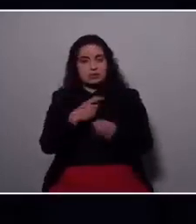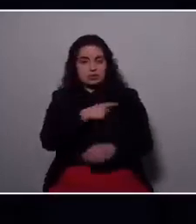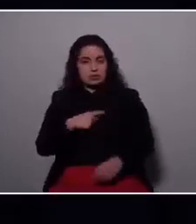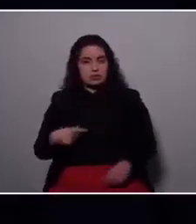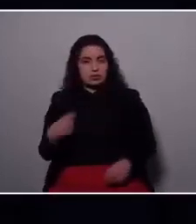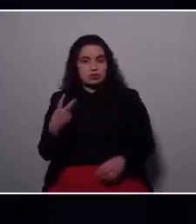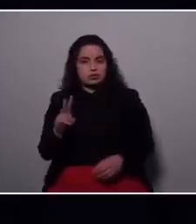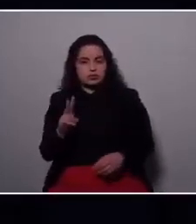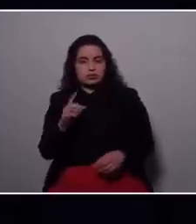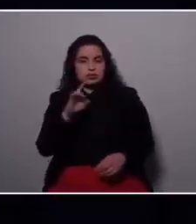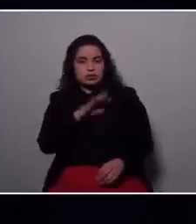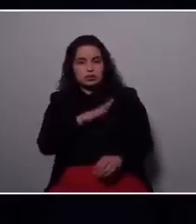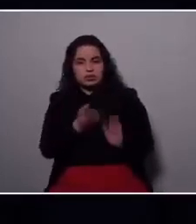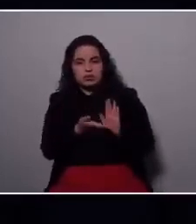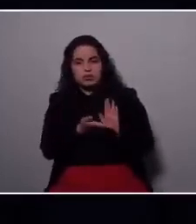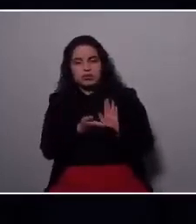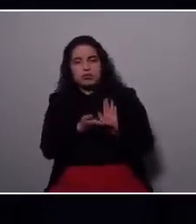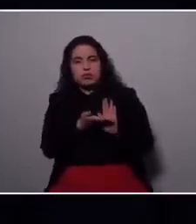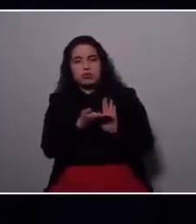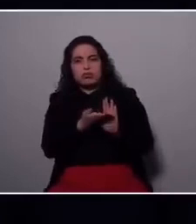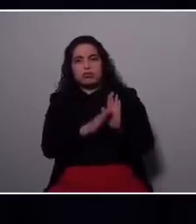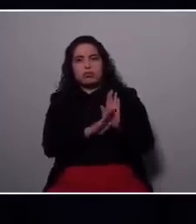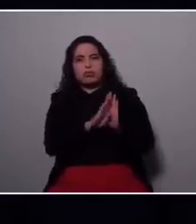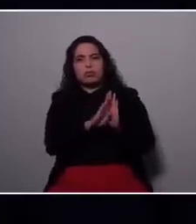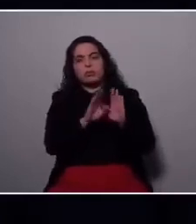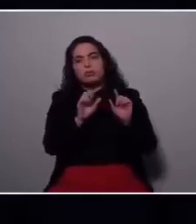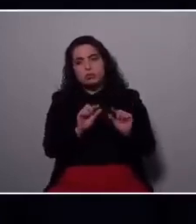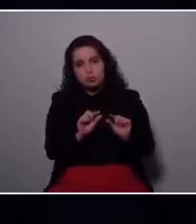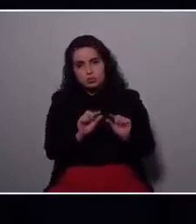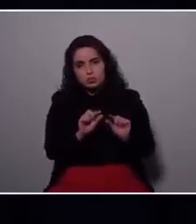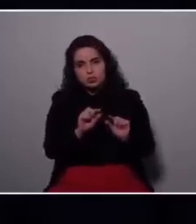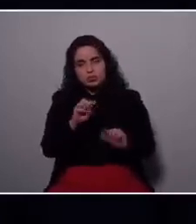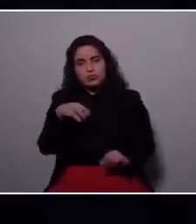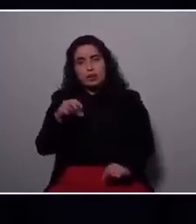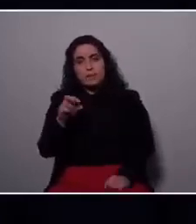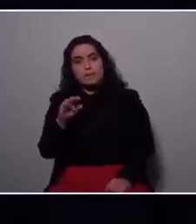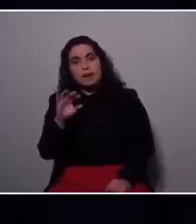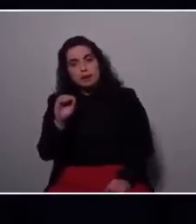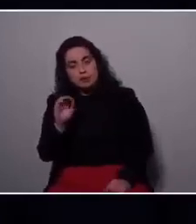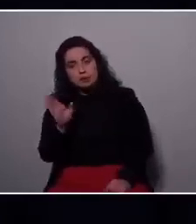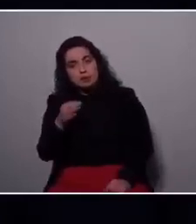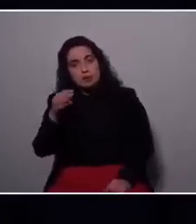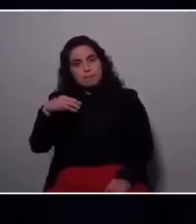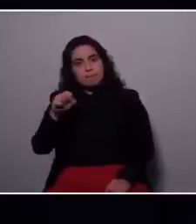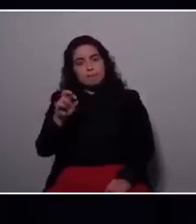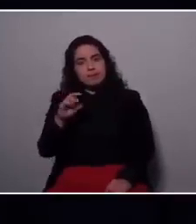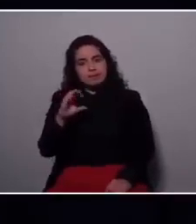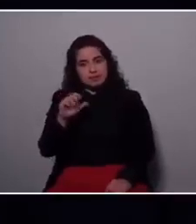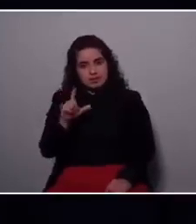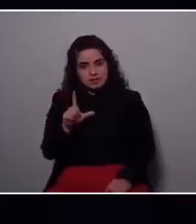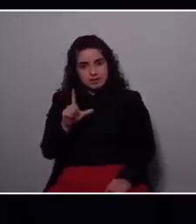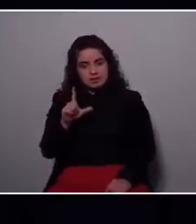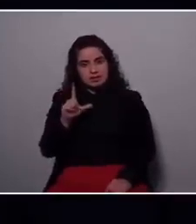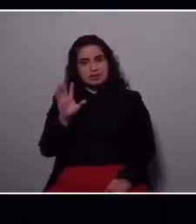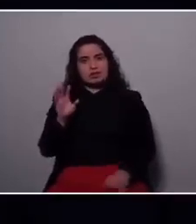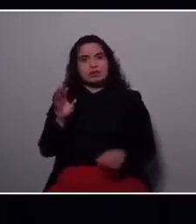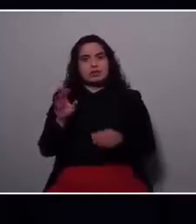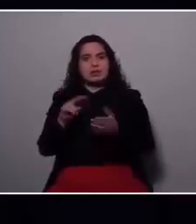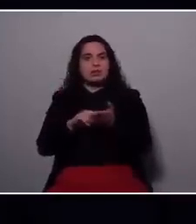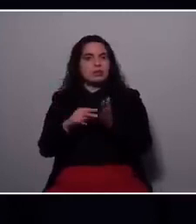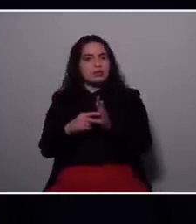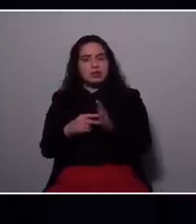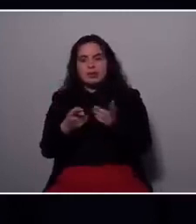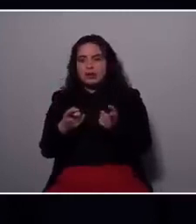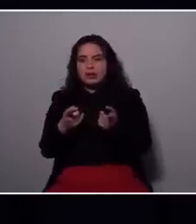tema bajo este gobierno. Mario Marcel no lo tiene dentro de sus prioridades, desgraciadamente. No era problema del programa de